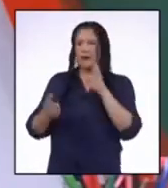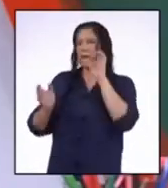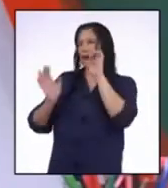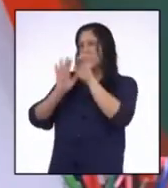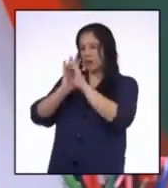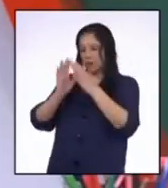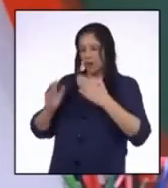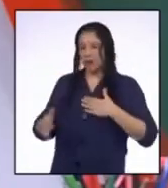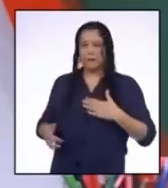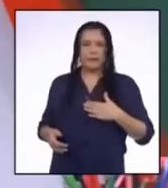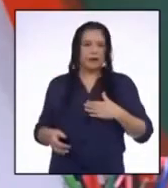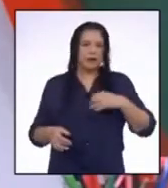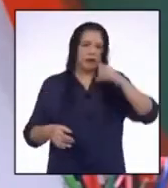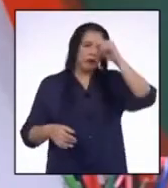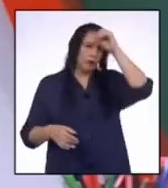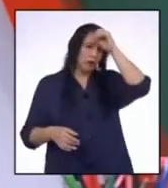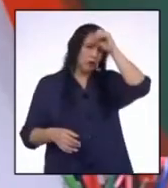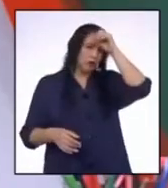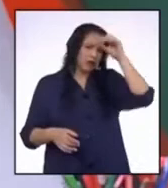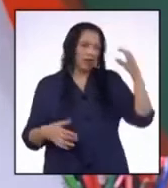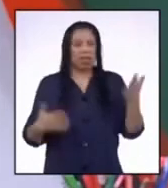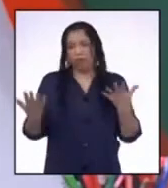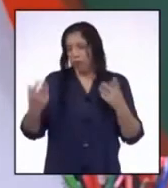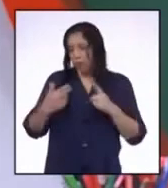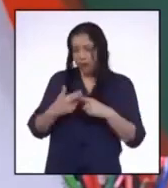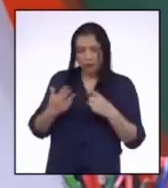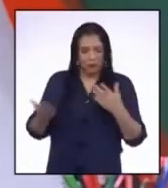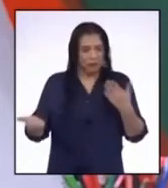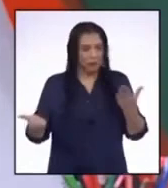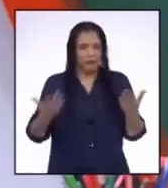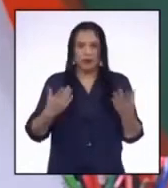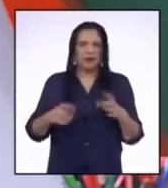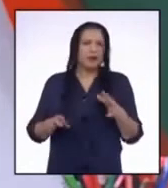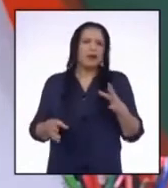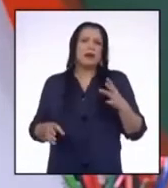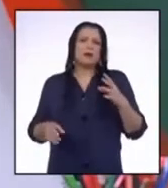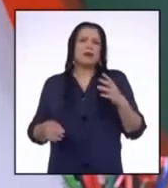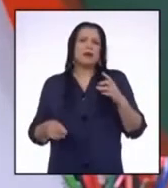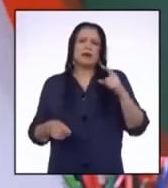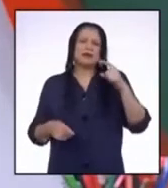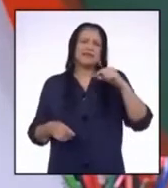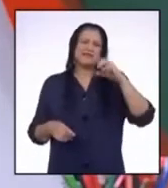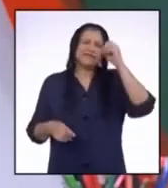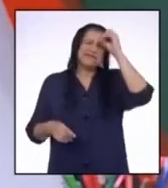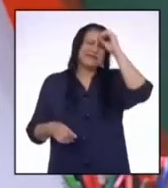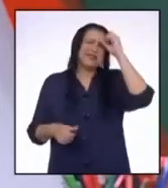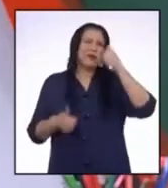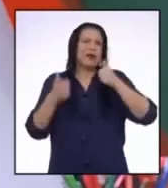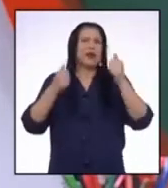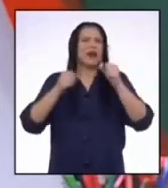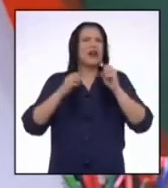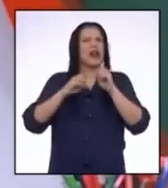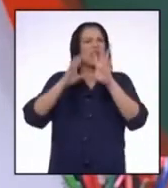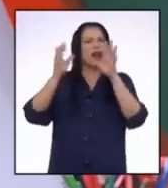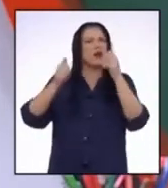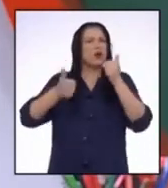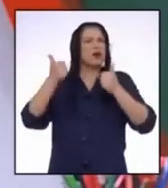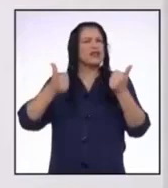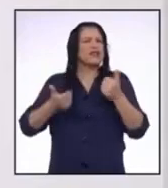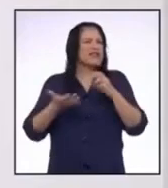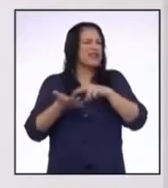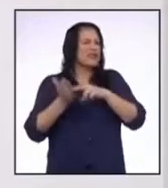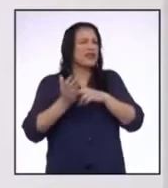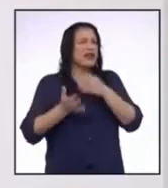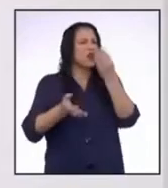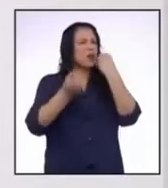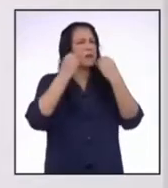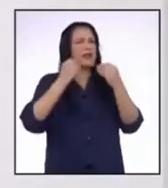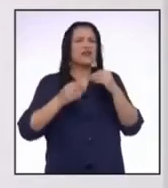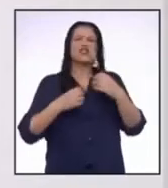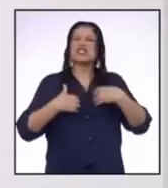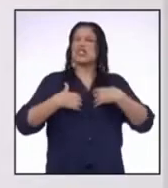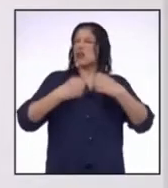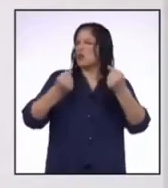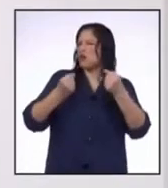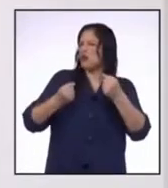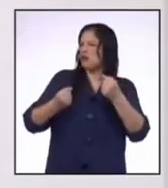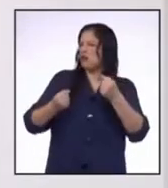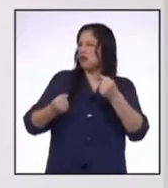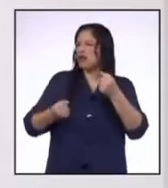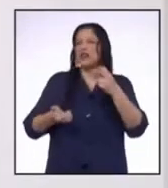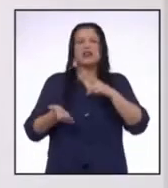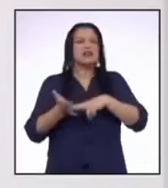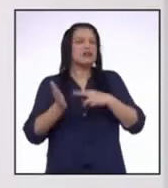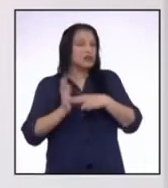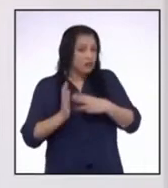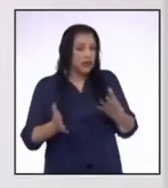que no sé por dónde empezar. Tal vez porque no nos queda tan claro ¿qué es una alimentación saludable? Una alimentación